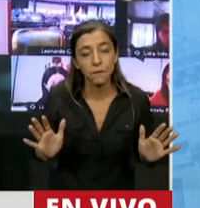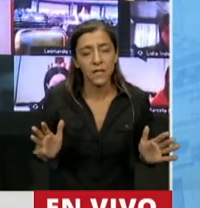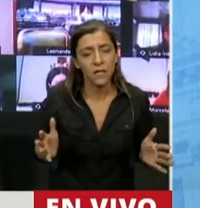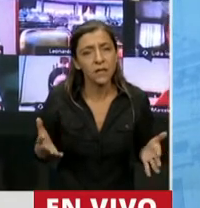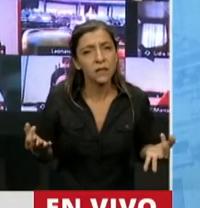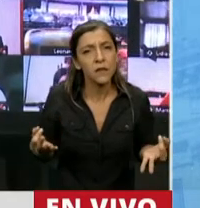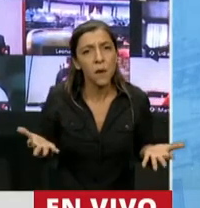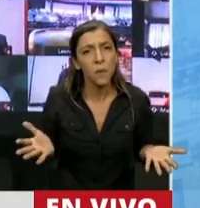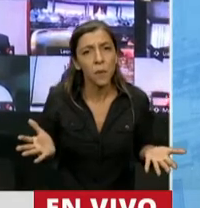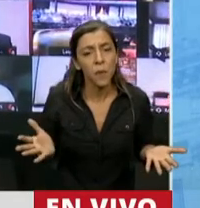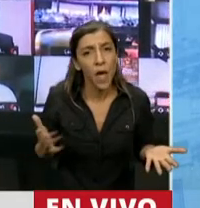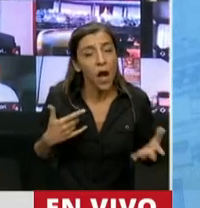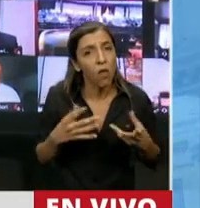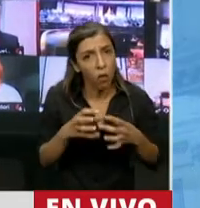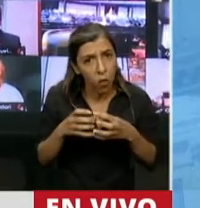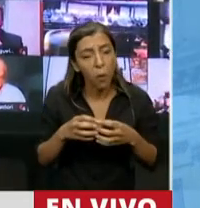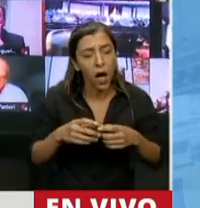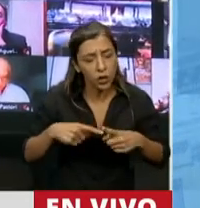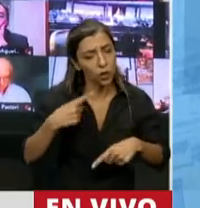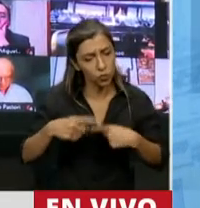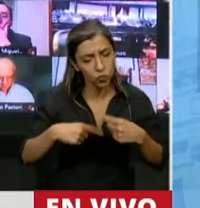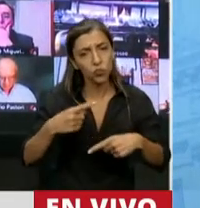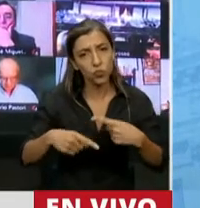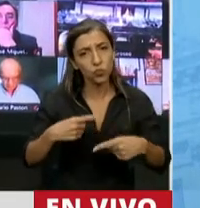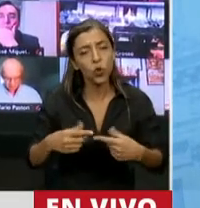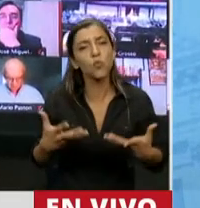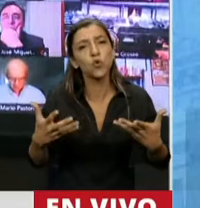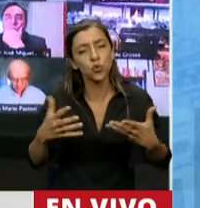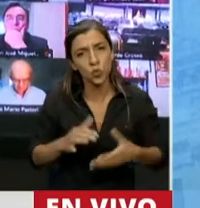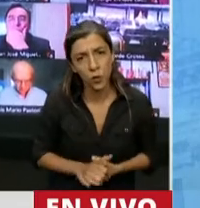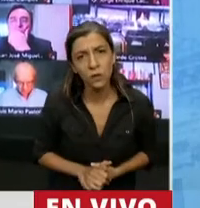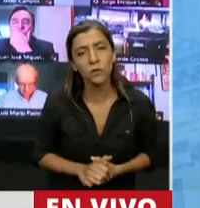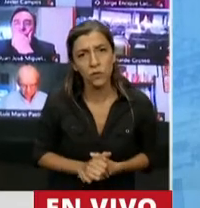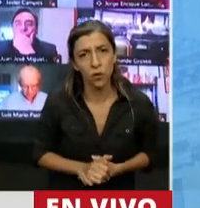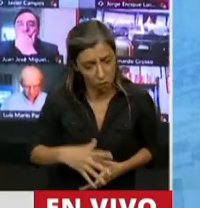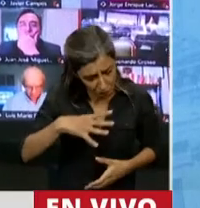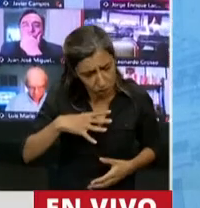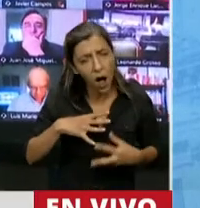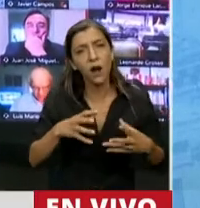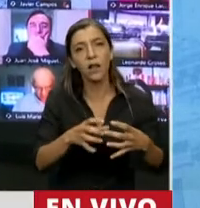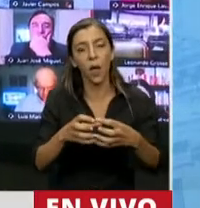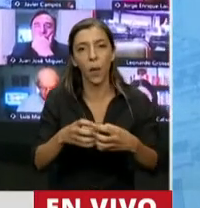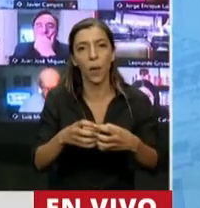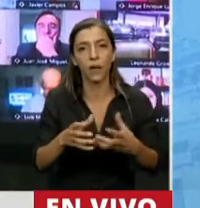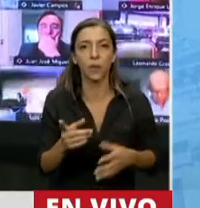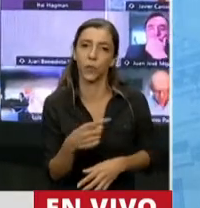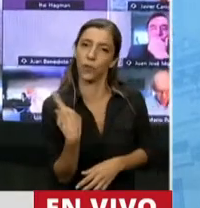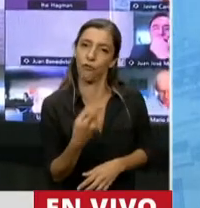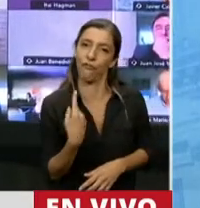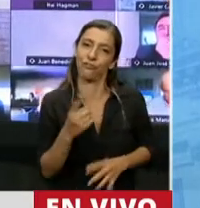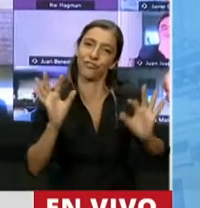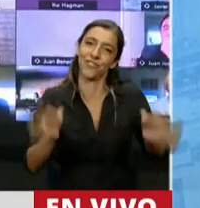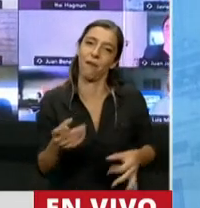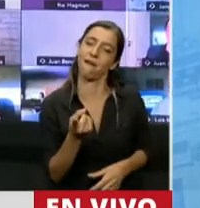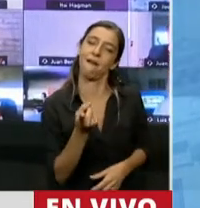bien que sigamos debatiendo este tema aún tal vez no se salda pero no podemos desconocer la oportunidad